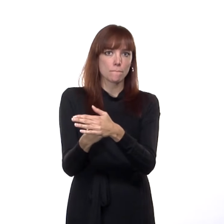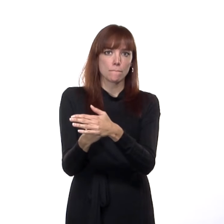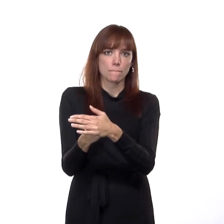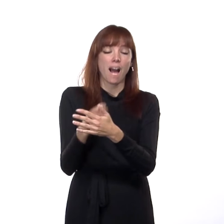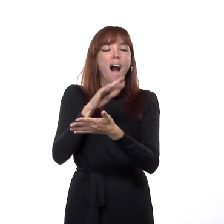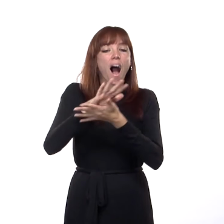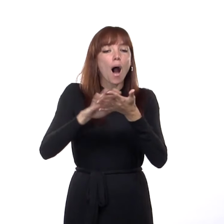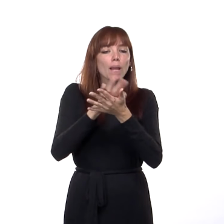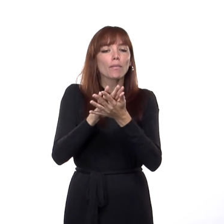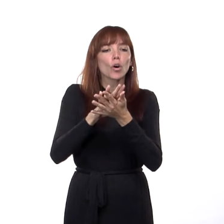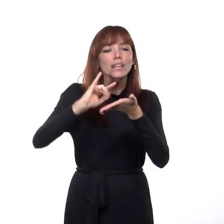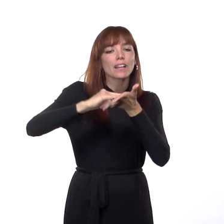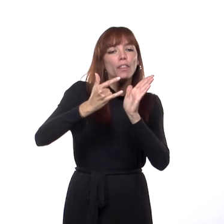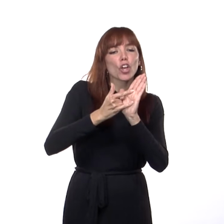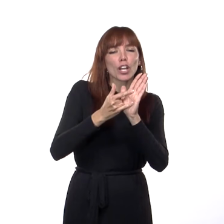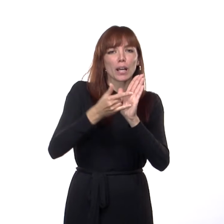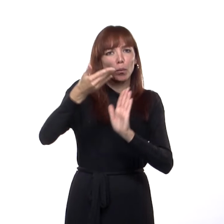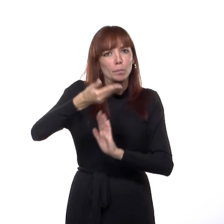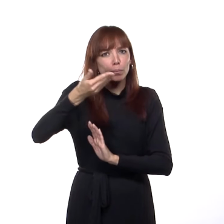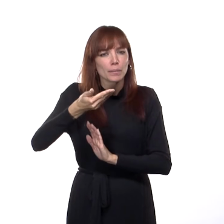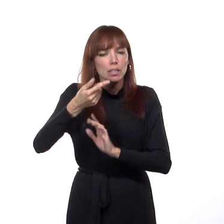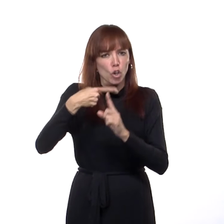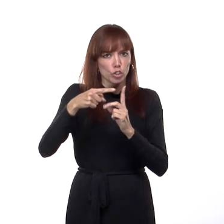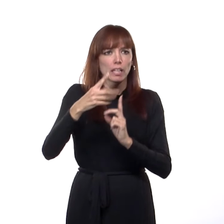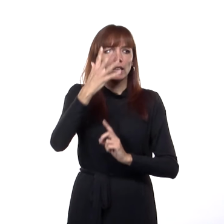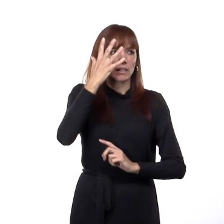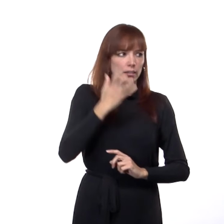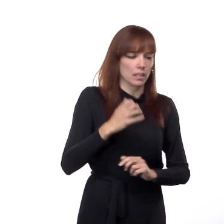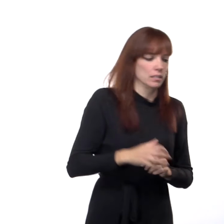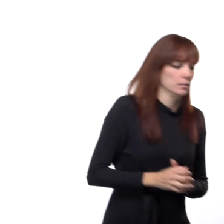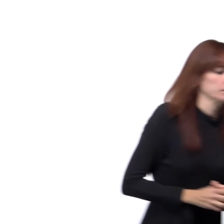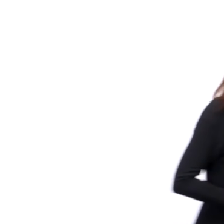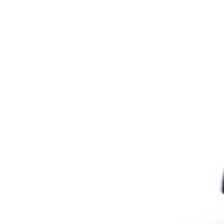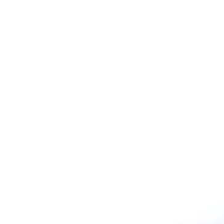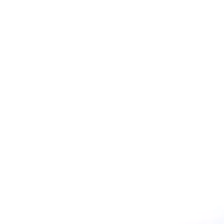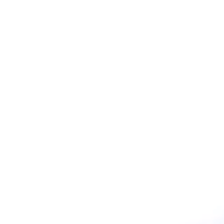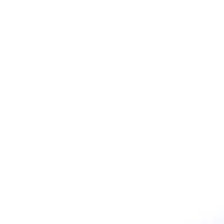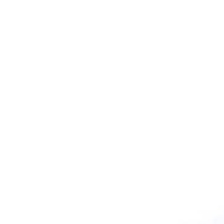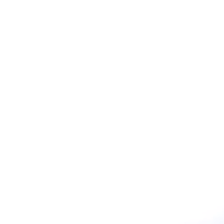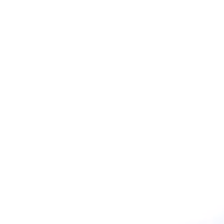instalaciones críticas estamos hablando de cosas muy serias estamos hablando de seguridad nacional